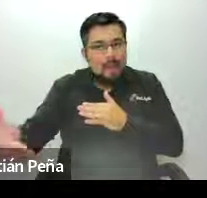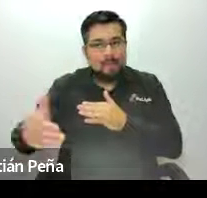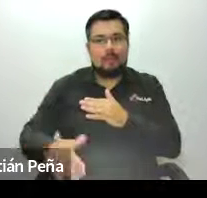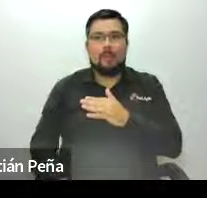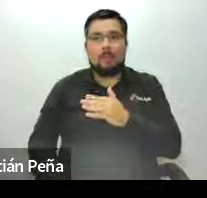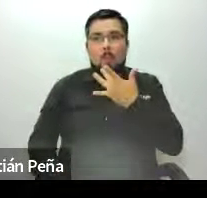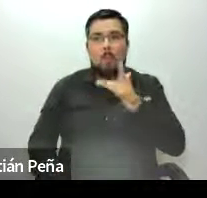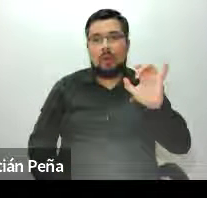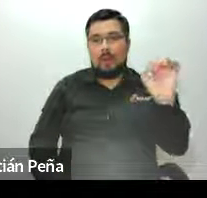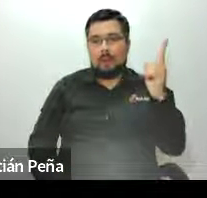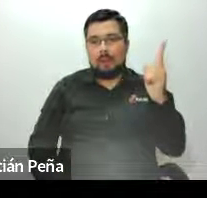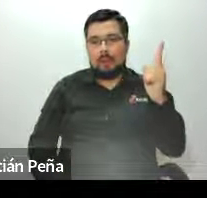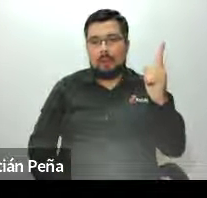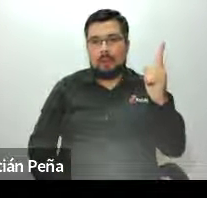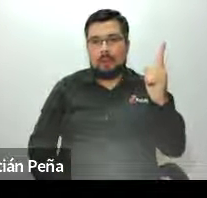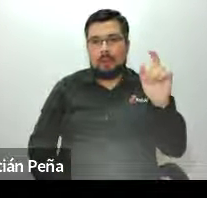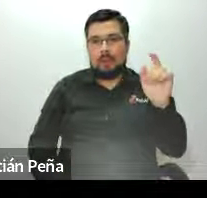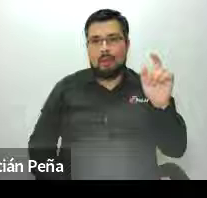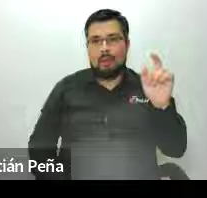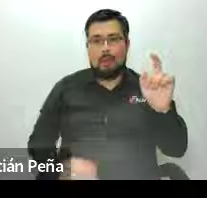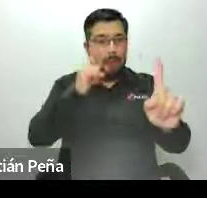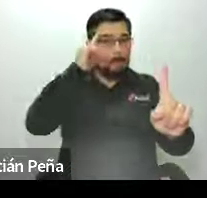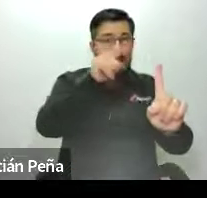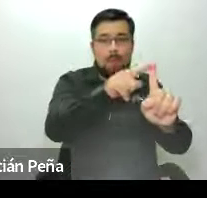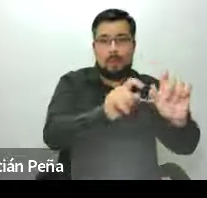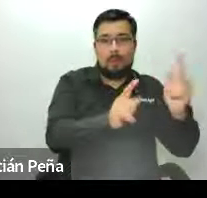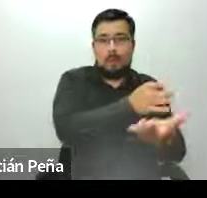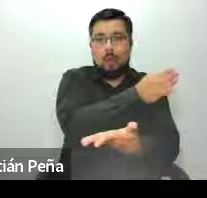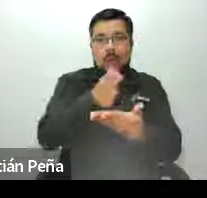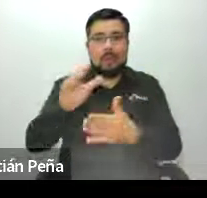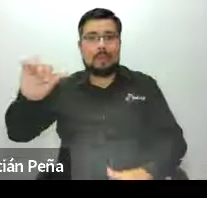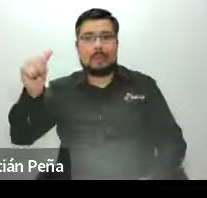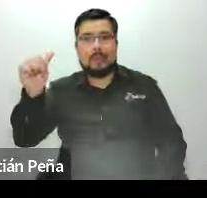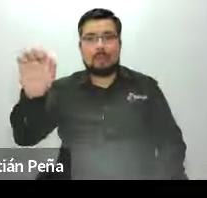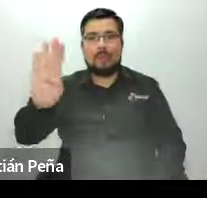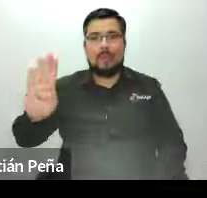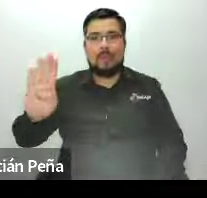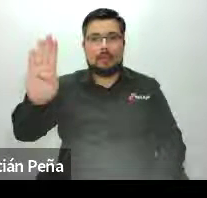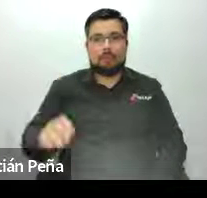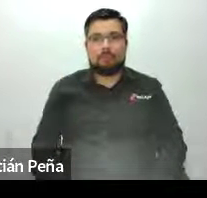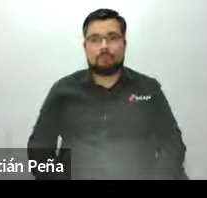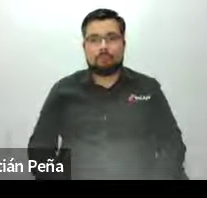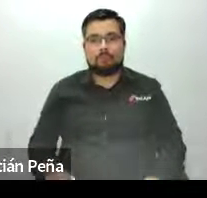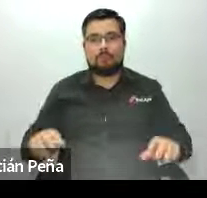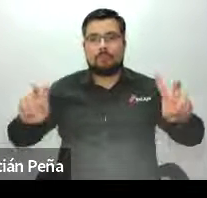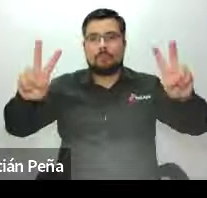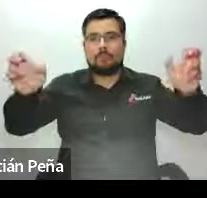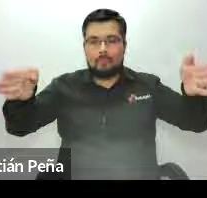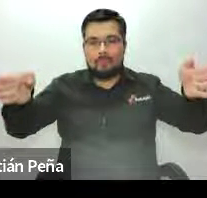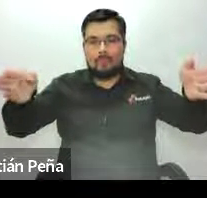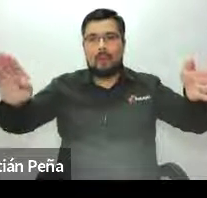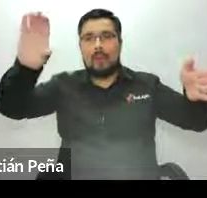las 4 asignaturas. Claro, Dale. claro, no, que en ese sentido,